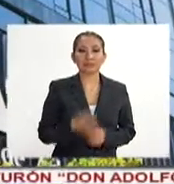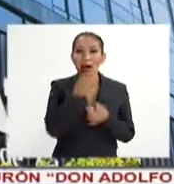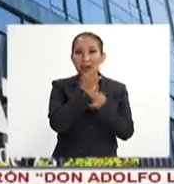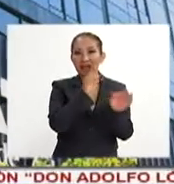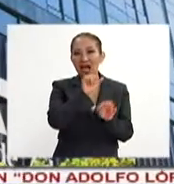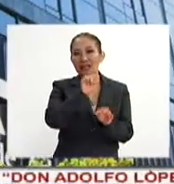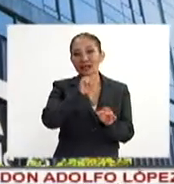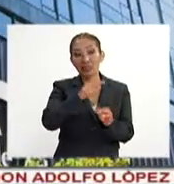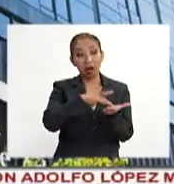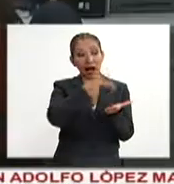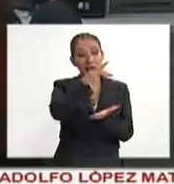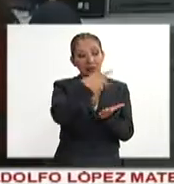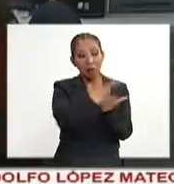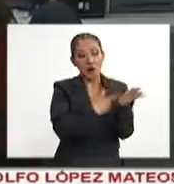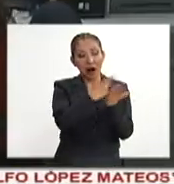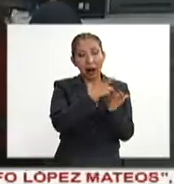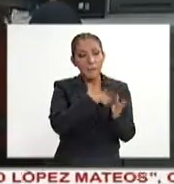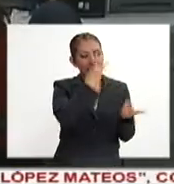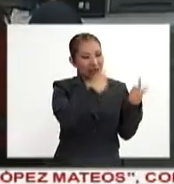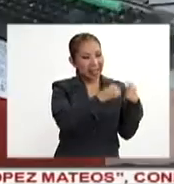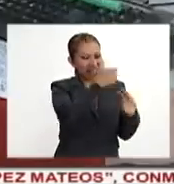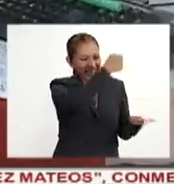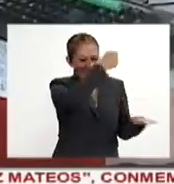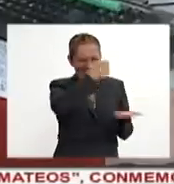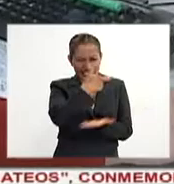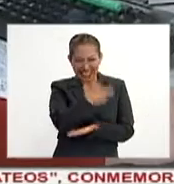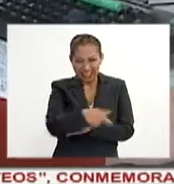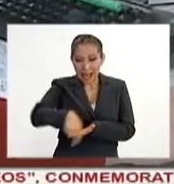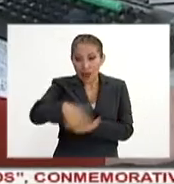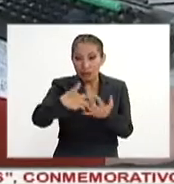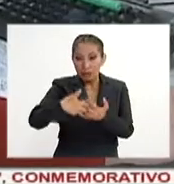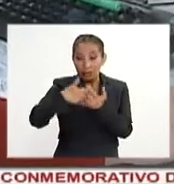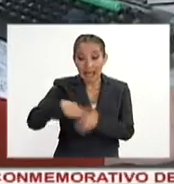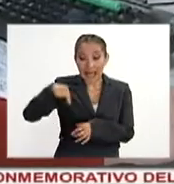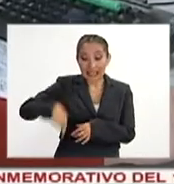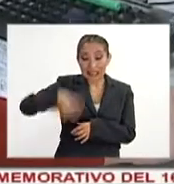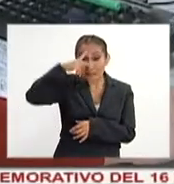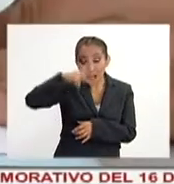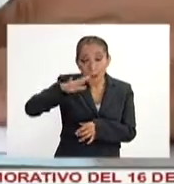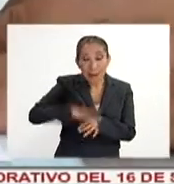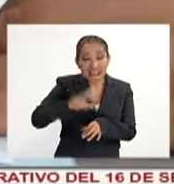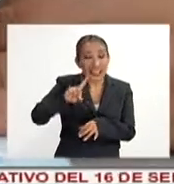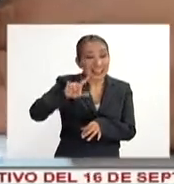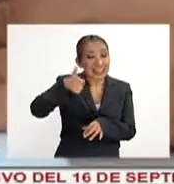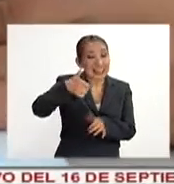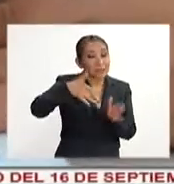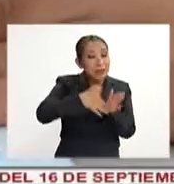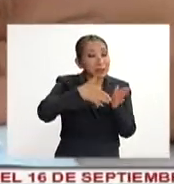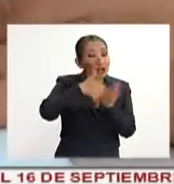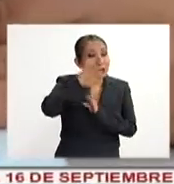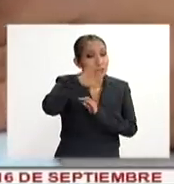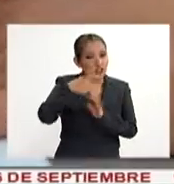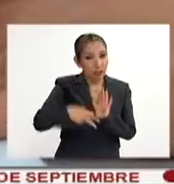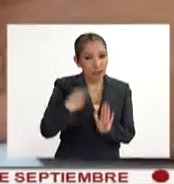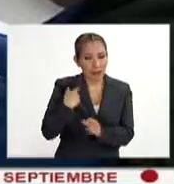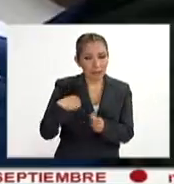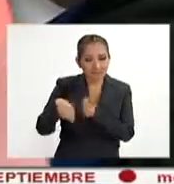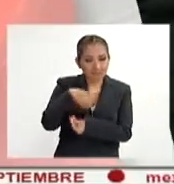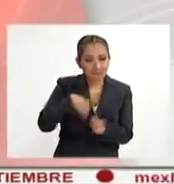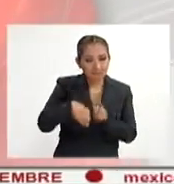Informa el SAT que gracias al programa de repatriación de capitales han retornado a nuestro país más de 36,000 millones de